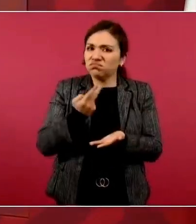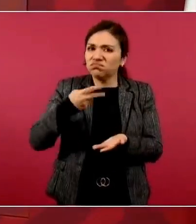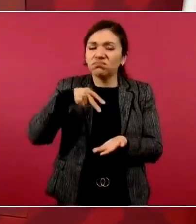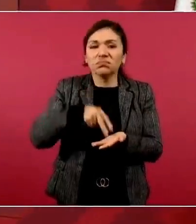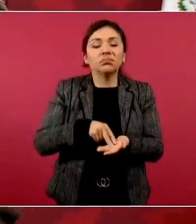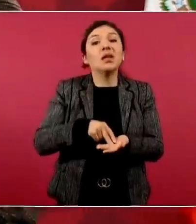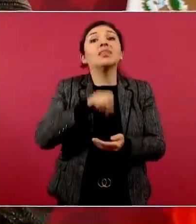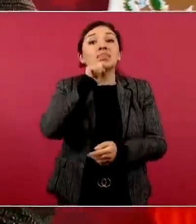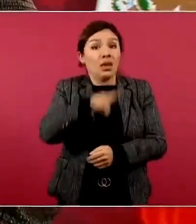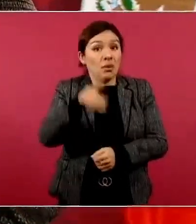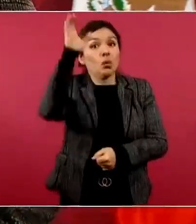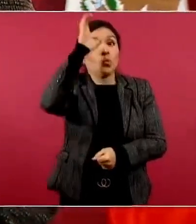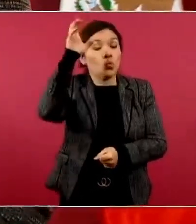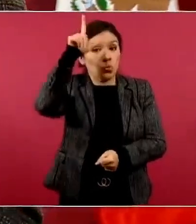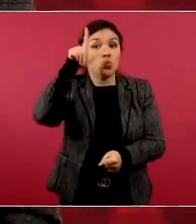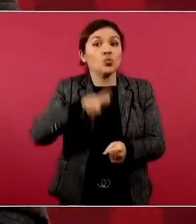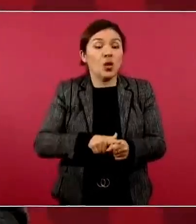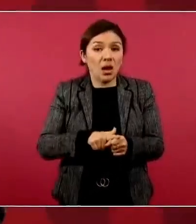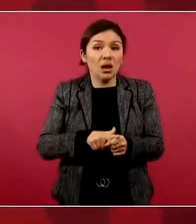y cultural.